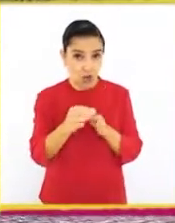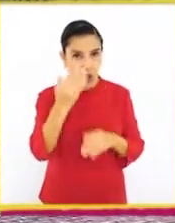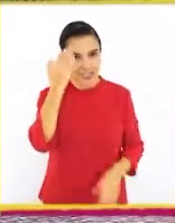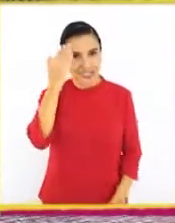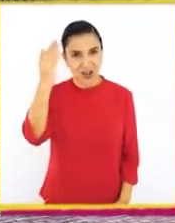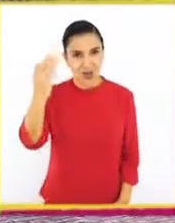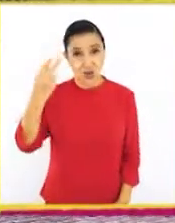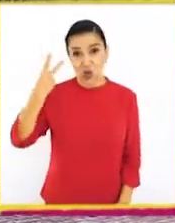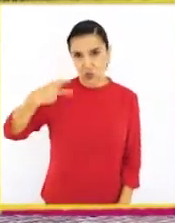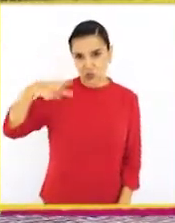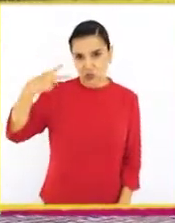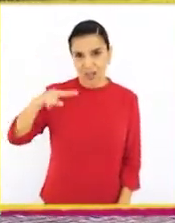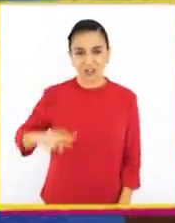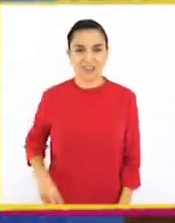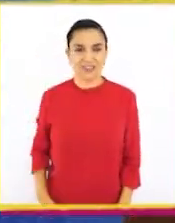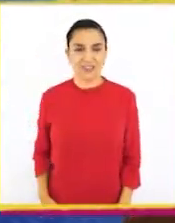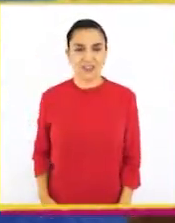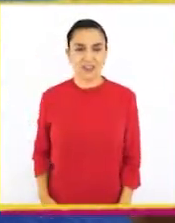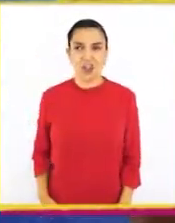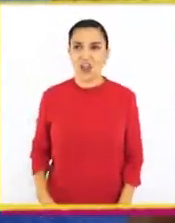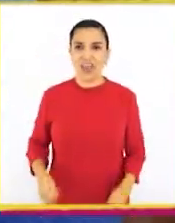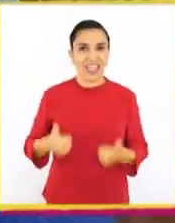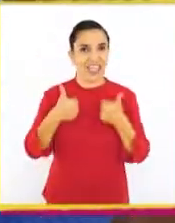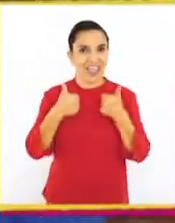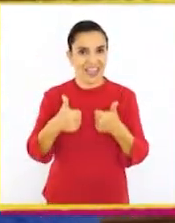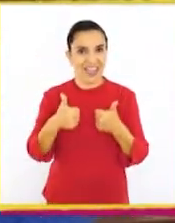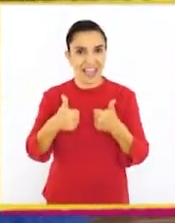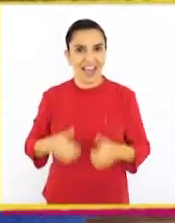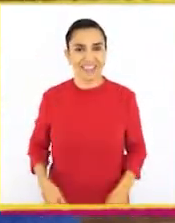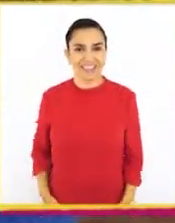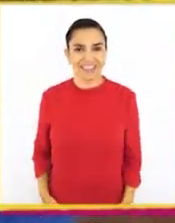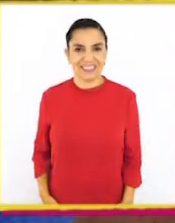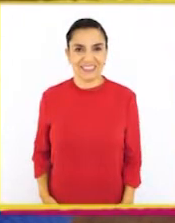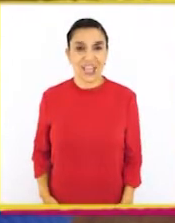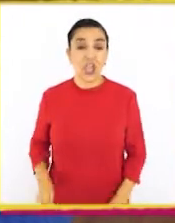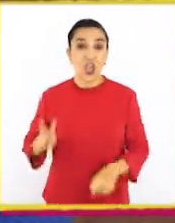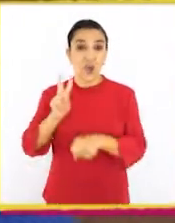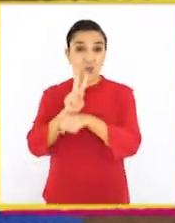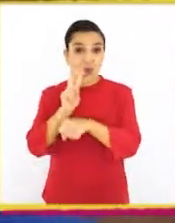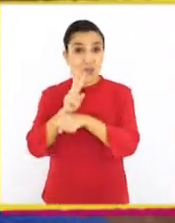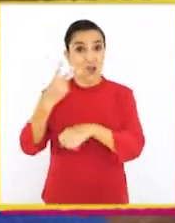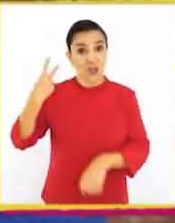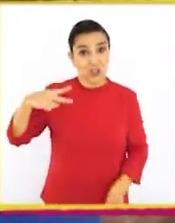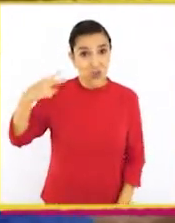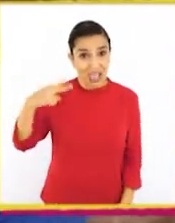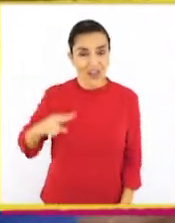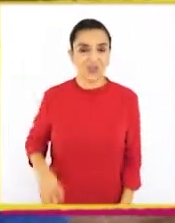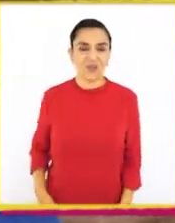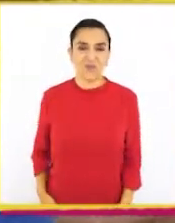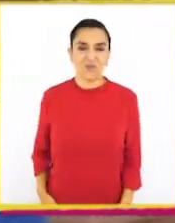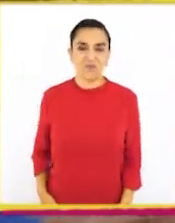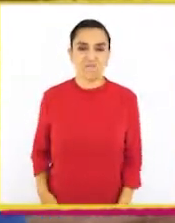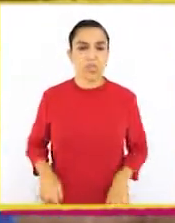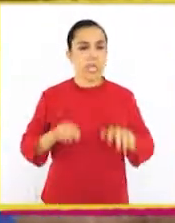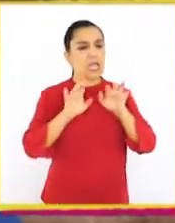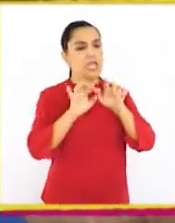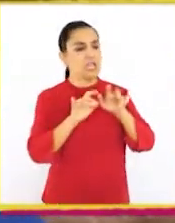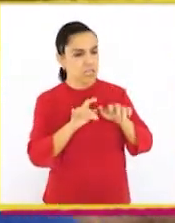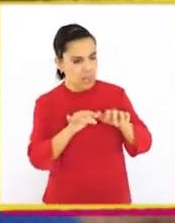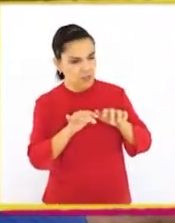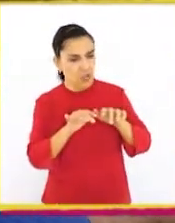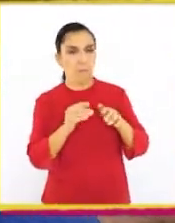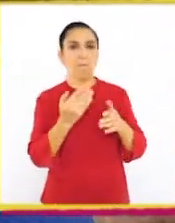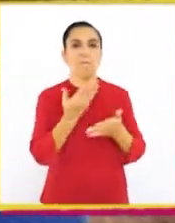consejos. Saludos, Consuelo. ¡Genial! ¡Es la profe Consuelo! Le